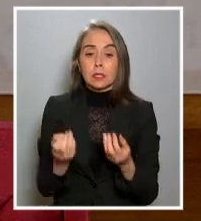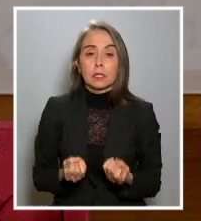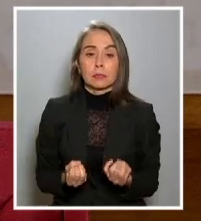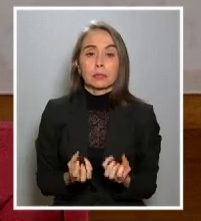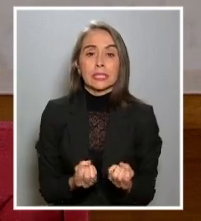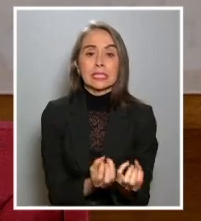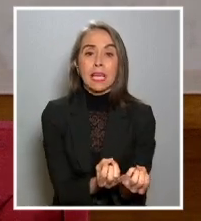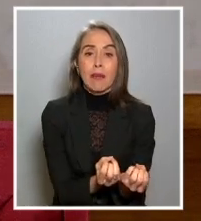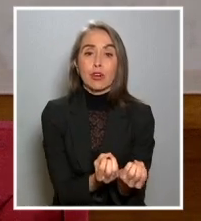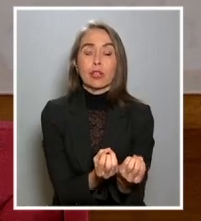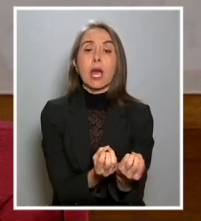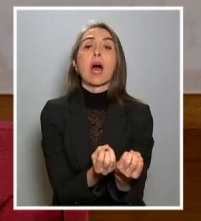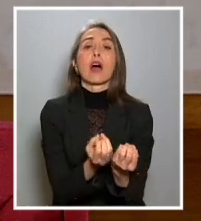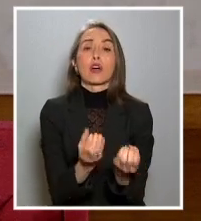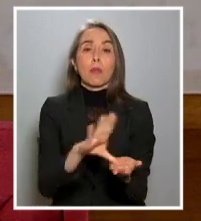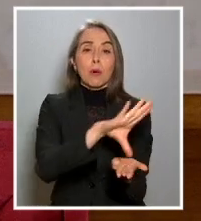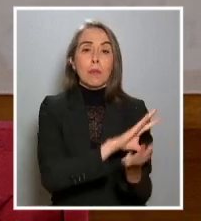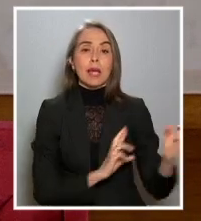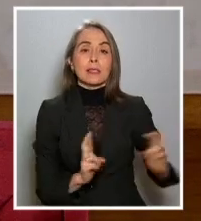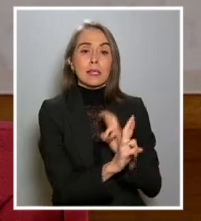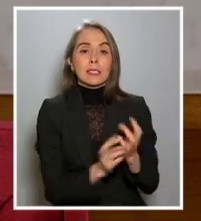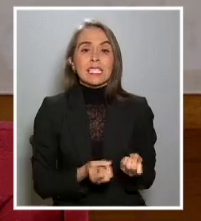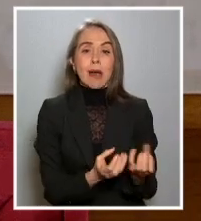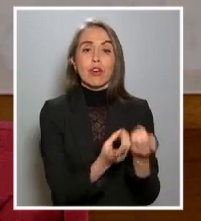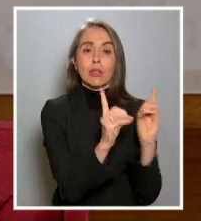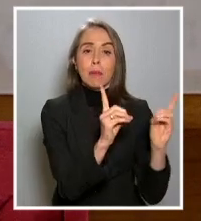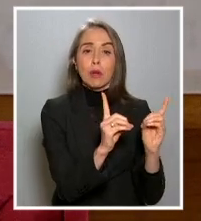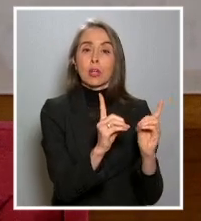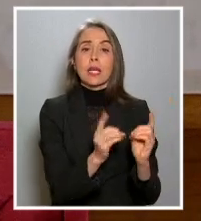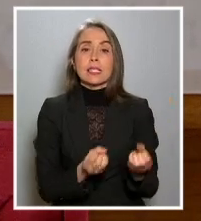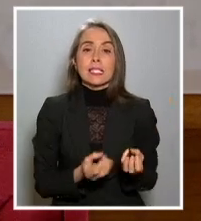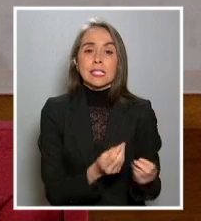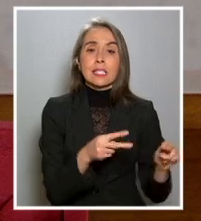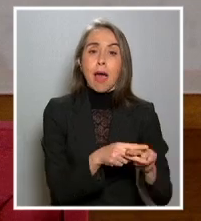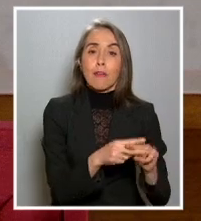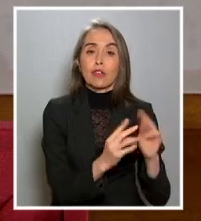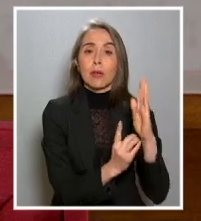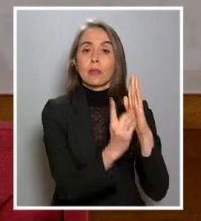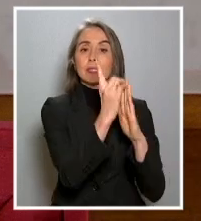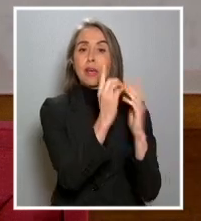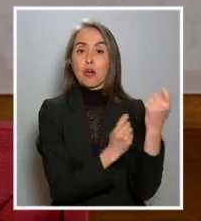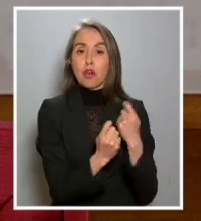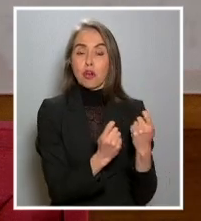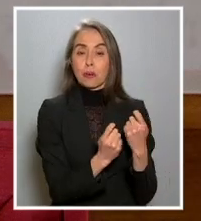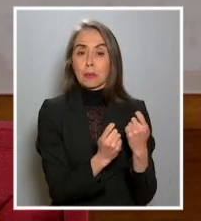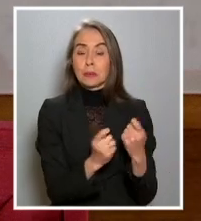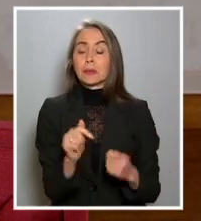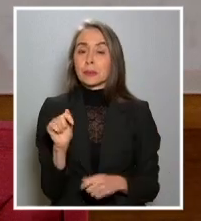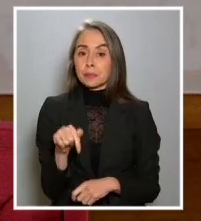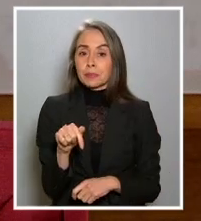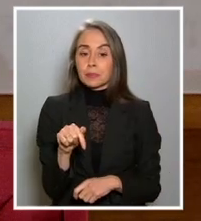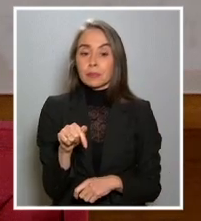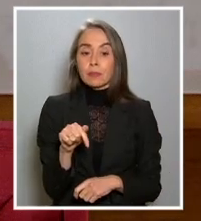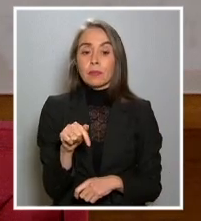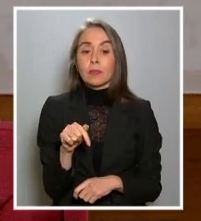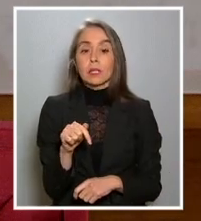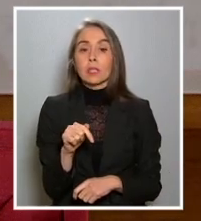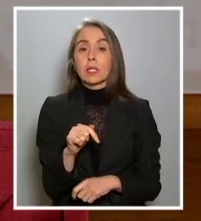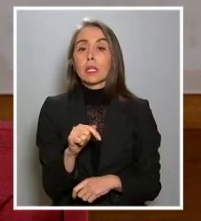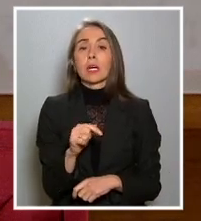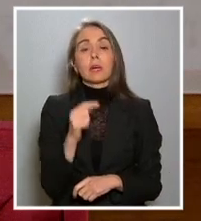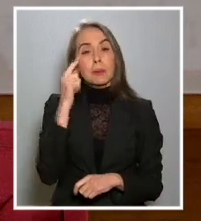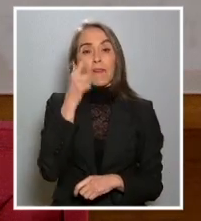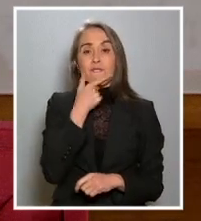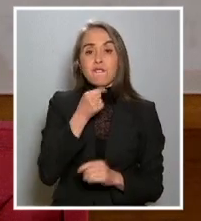sabotea la convivencia, la democracia y el crecimiento económico. Este, vale decirlo, no se contendrá